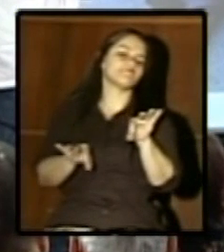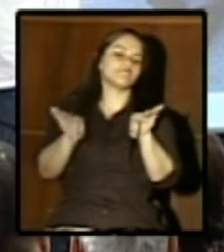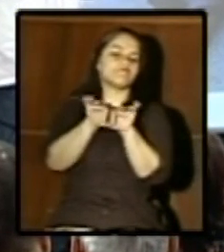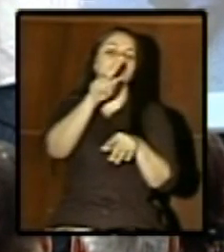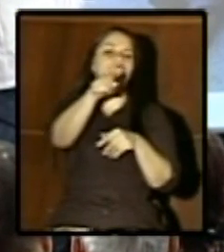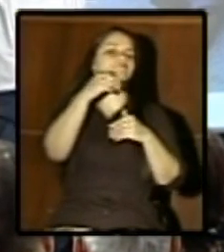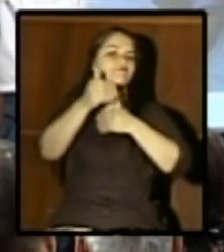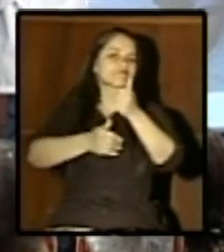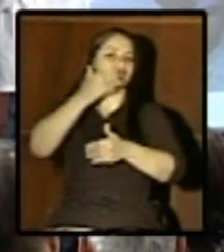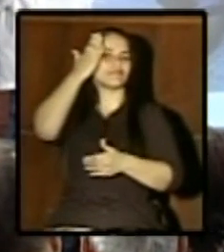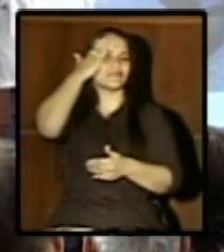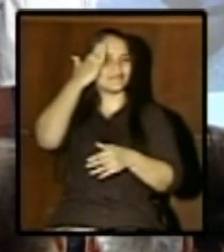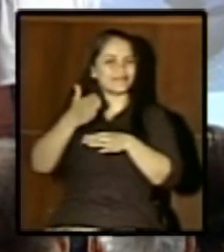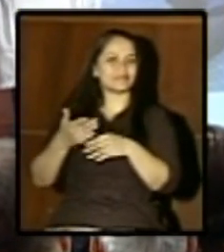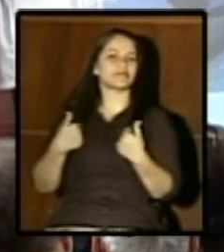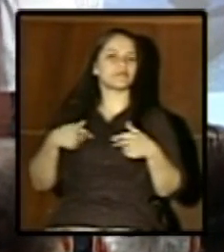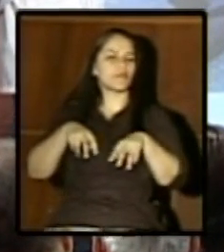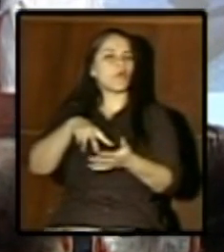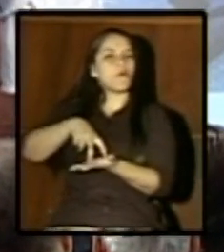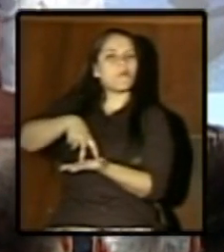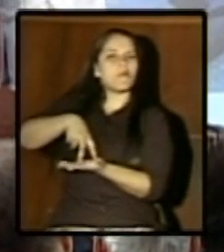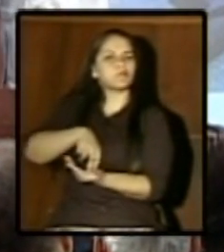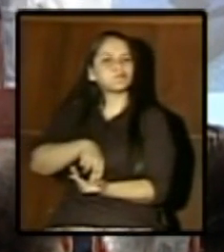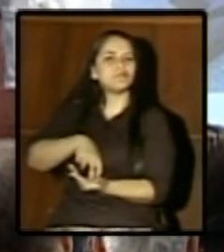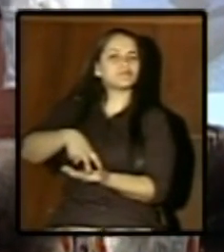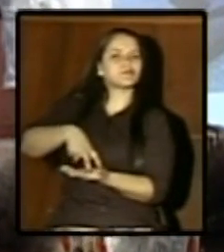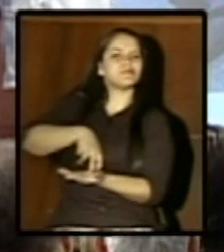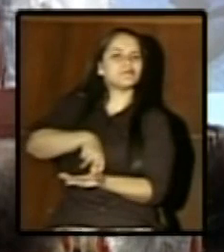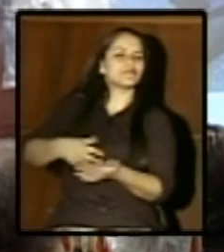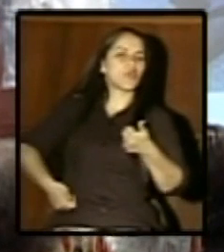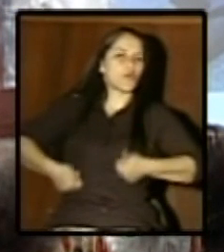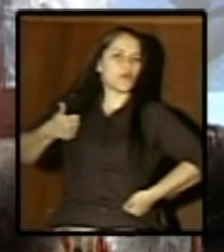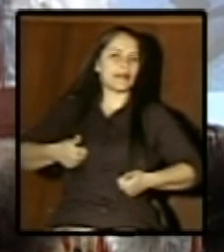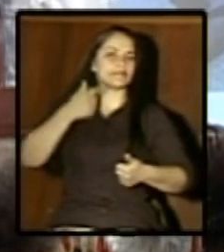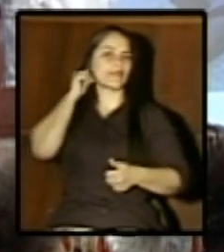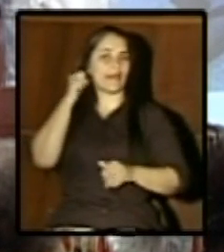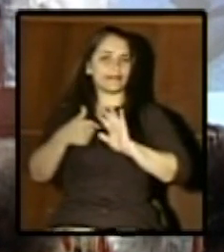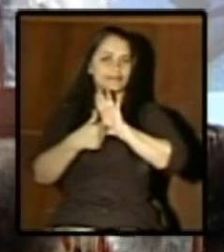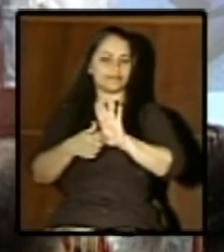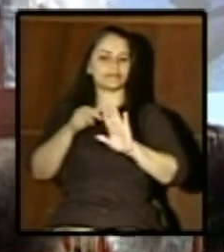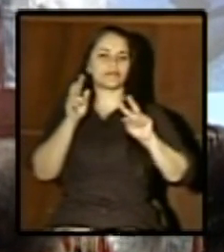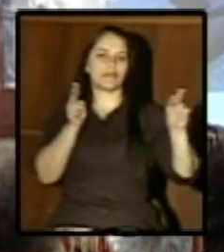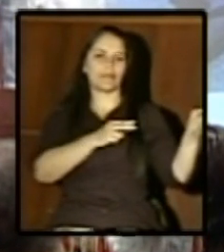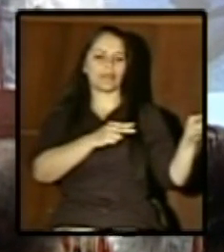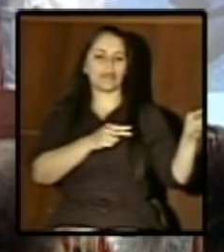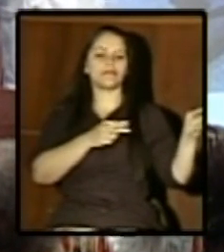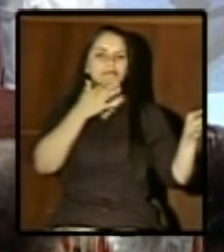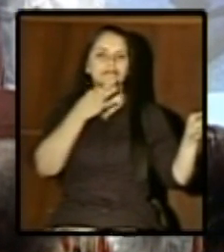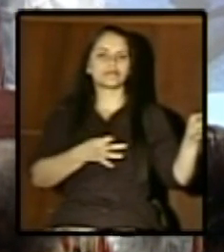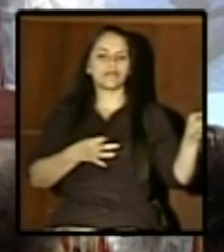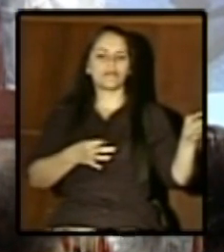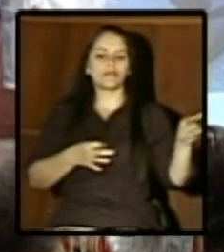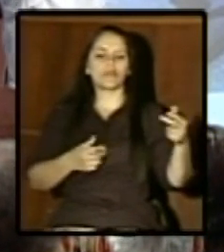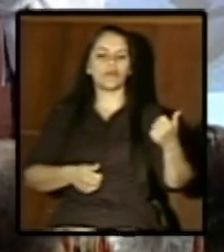necesariamente se da por una alteración en los espacios articulares. Acordémonos de la diapositiva donde teníamos el espacio bien conservadito. Acá, a